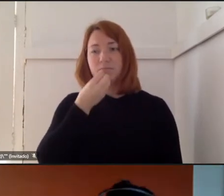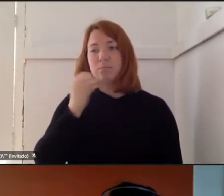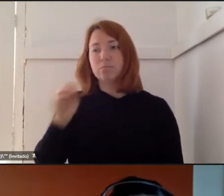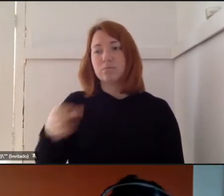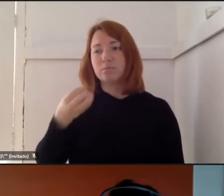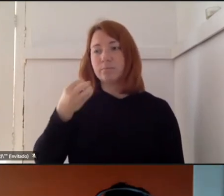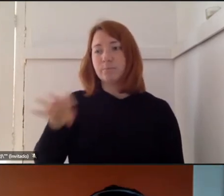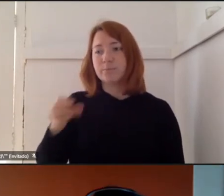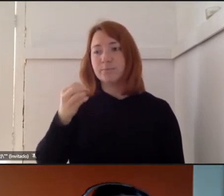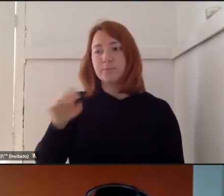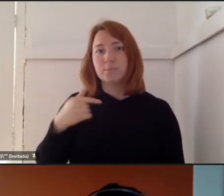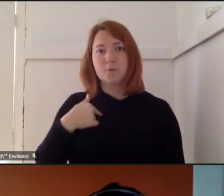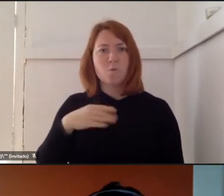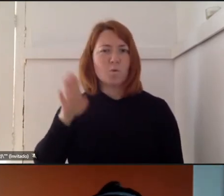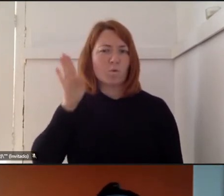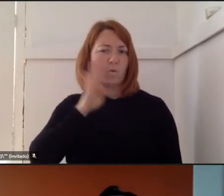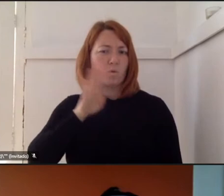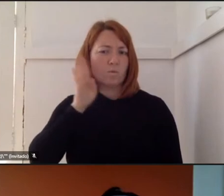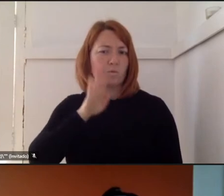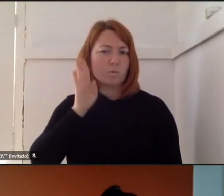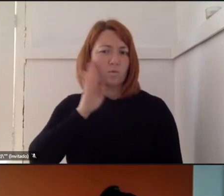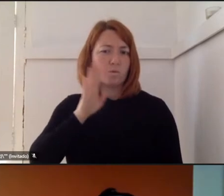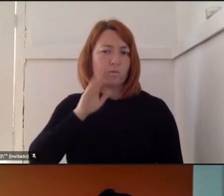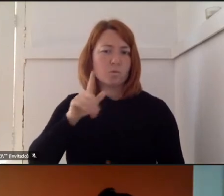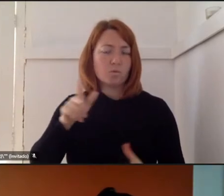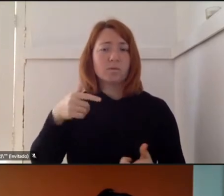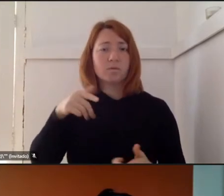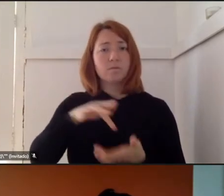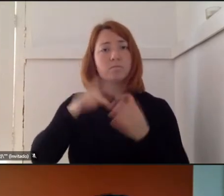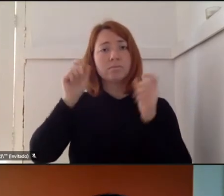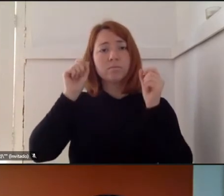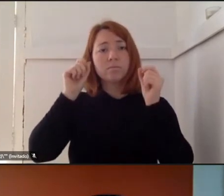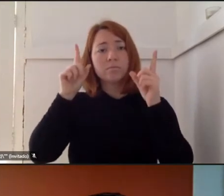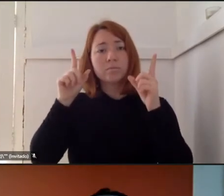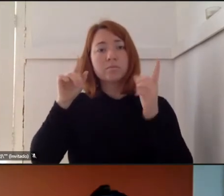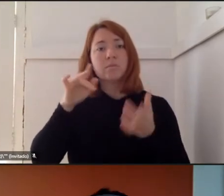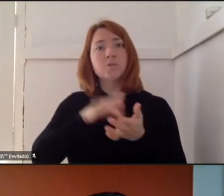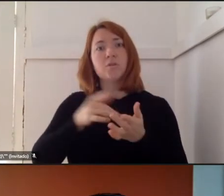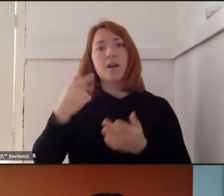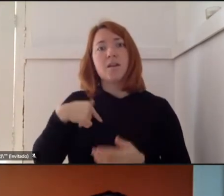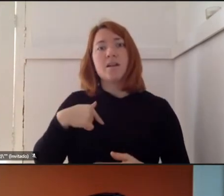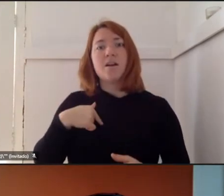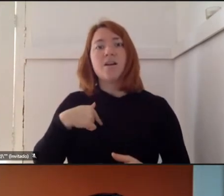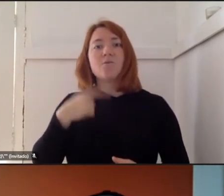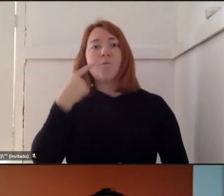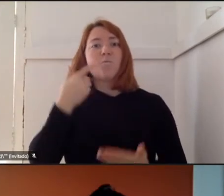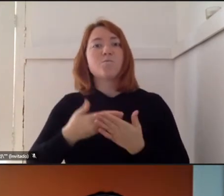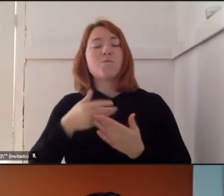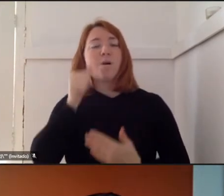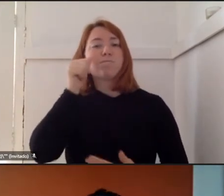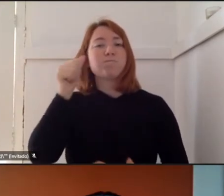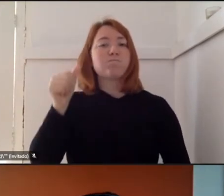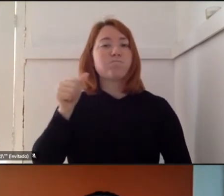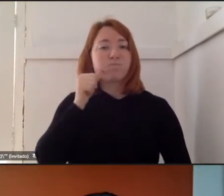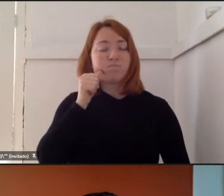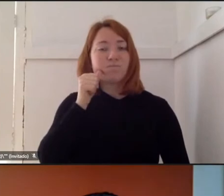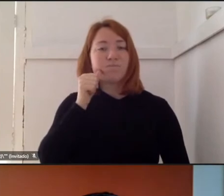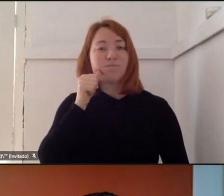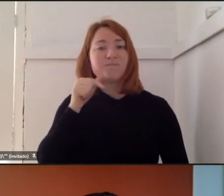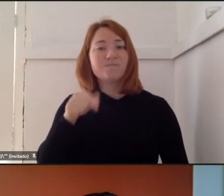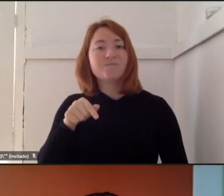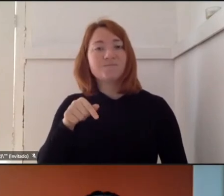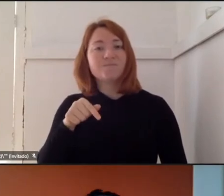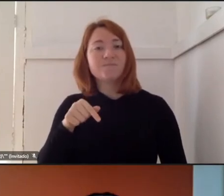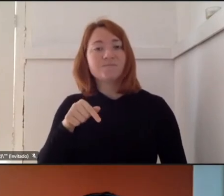pilas botón, y cómo ella se dio cuenta de eso cuando se estaba haciendo un test de embarazo. Yo creo que ahí está claro que incorporar